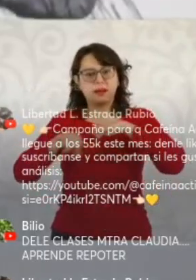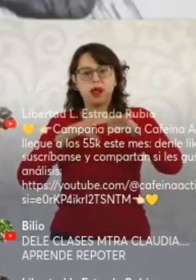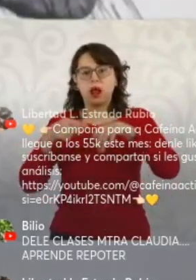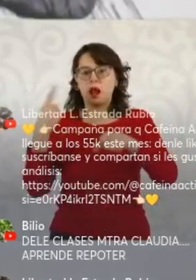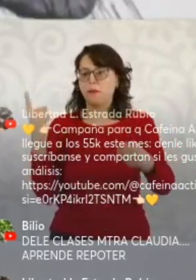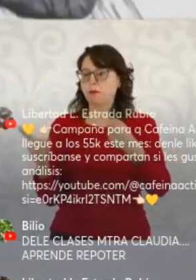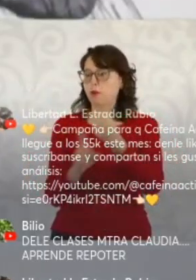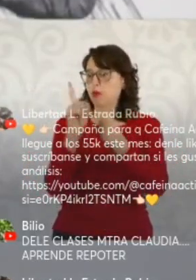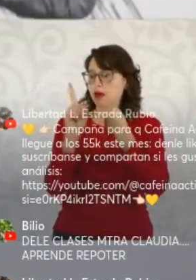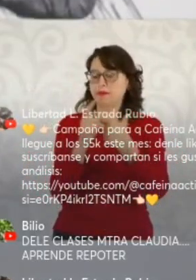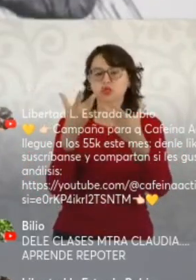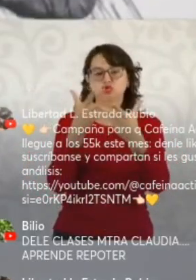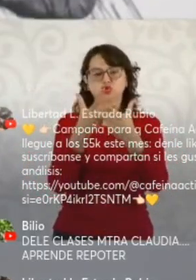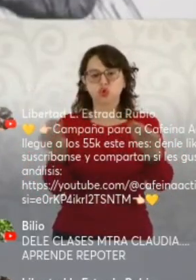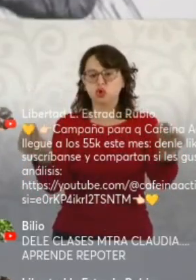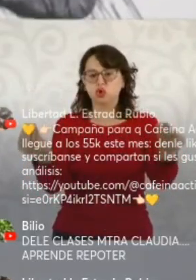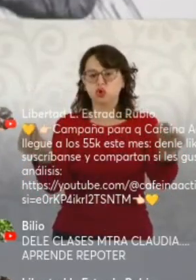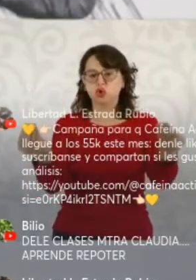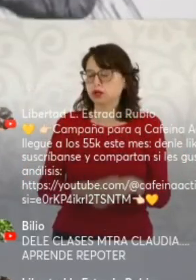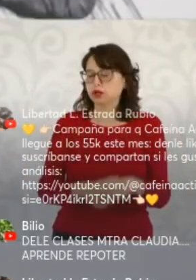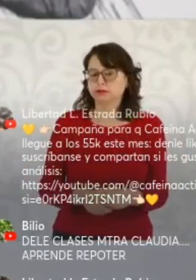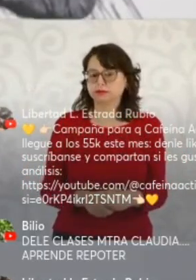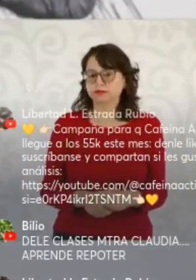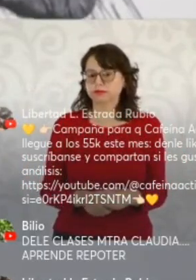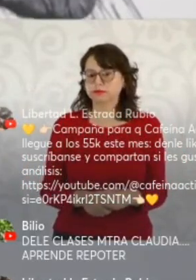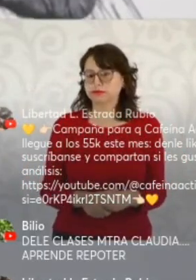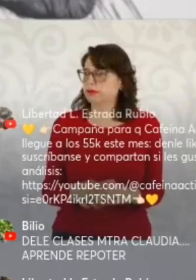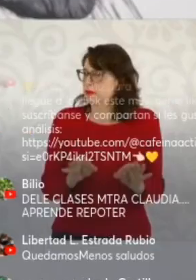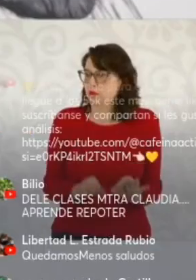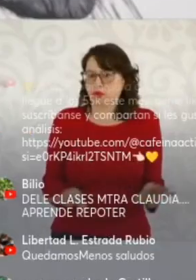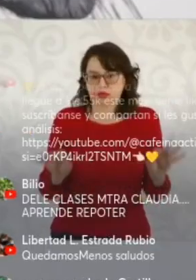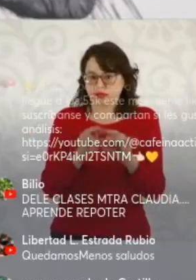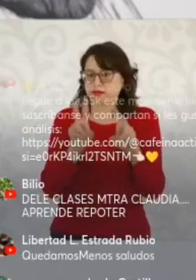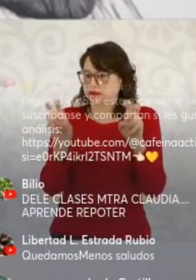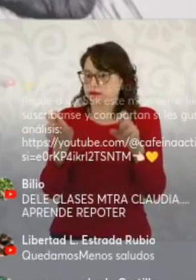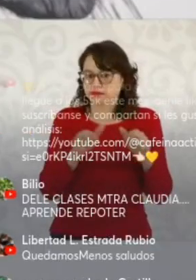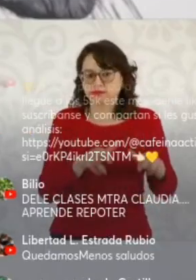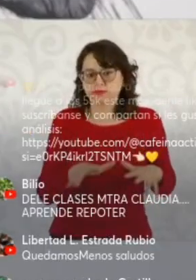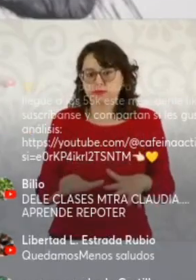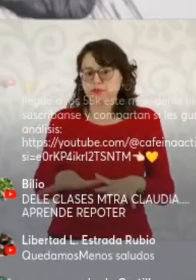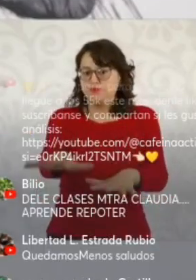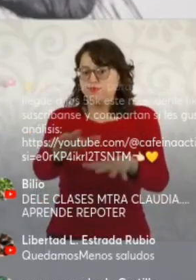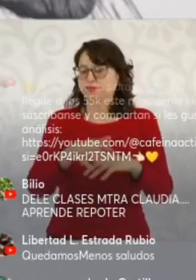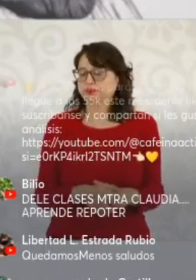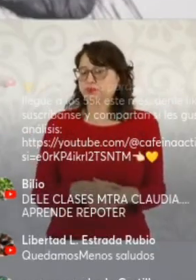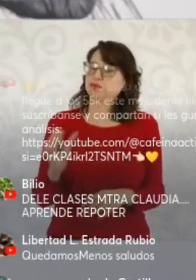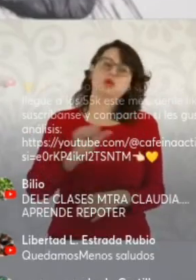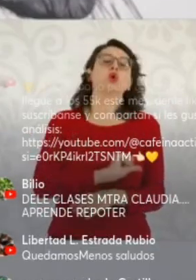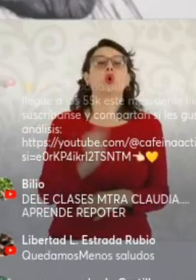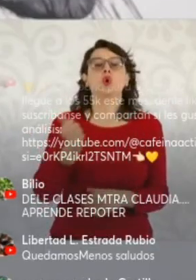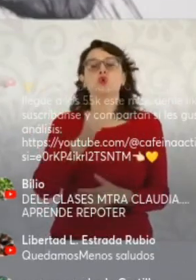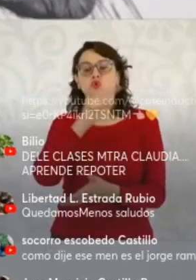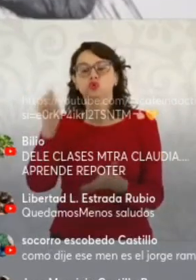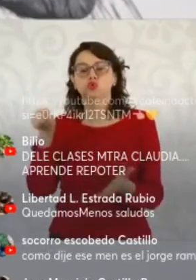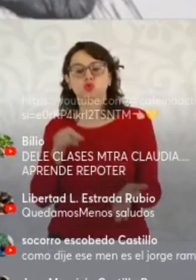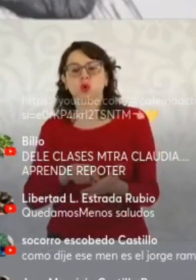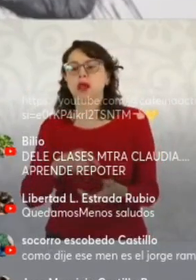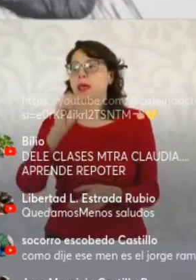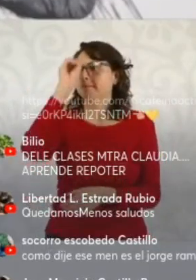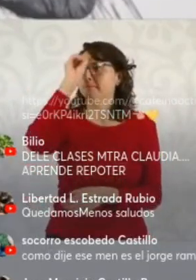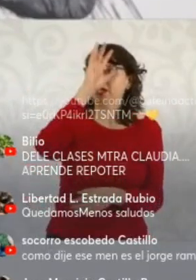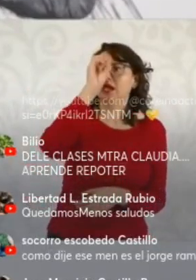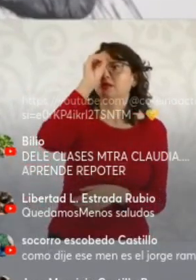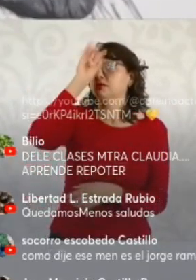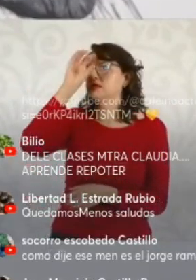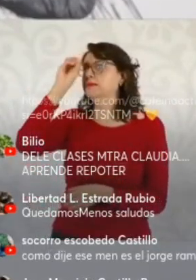trabajando para que se resuelva el problema del río Sonora, que es indispensable. en otros lugares en donde hay minas actuales de este